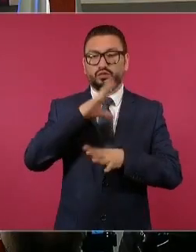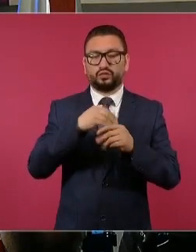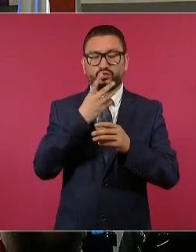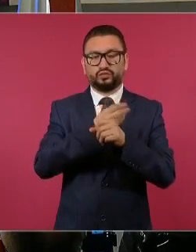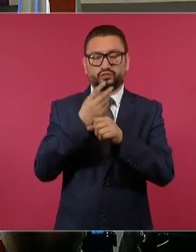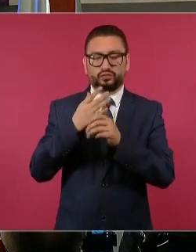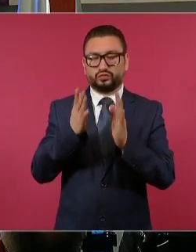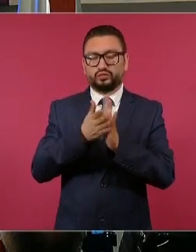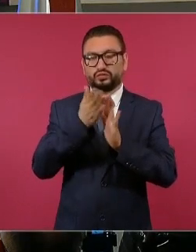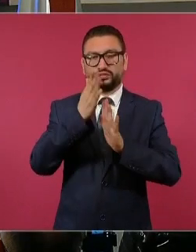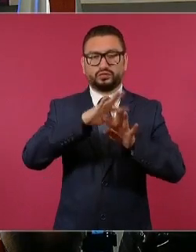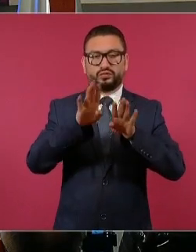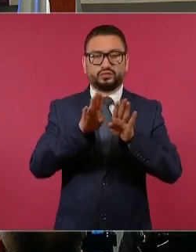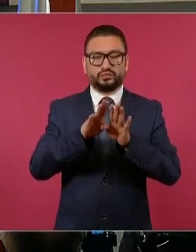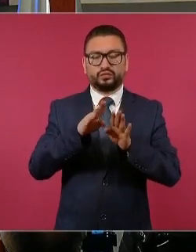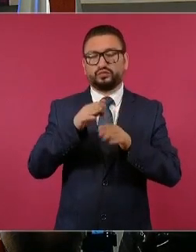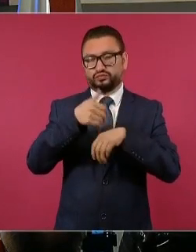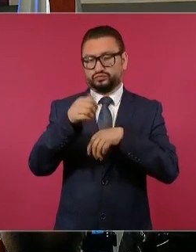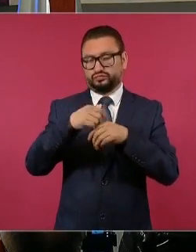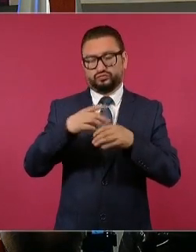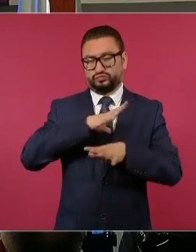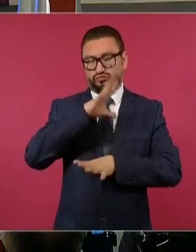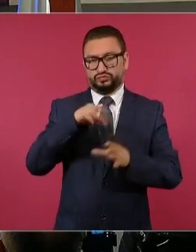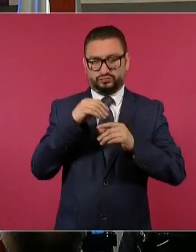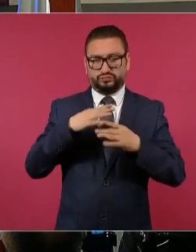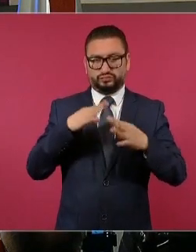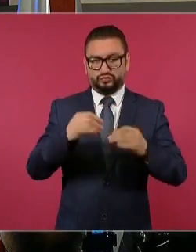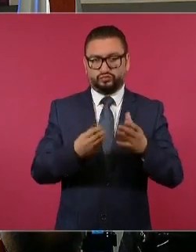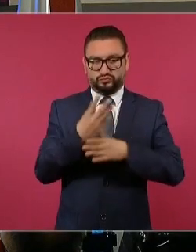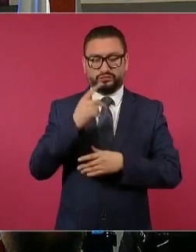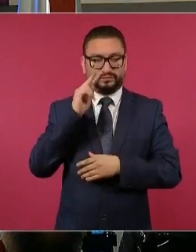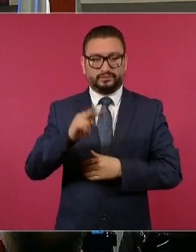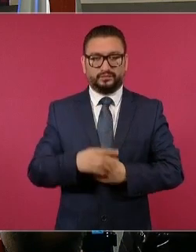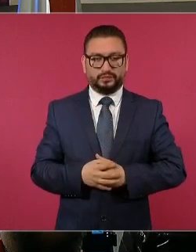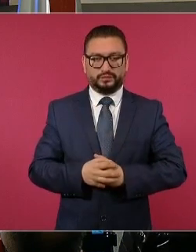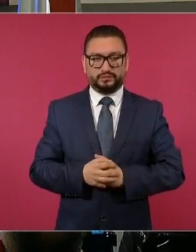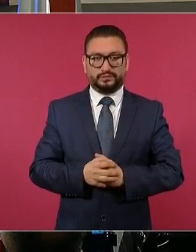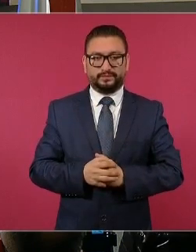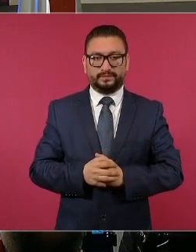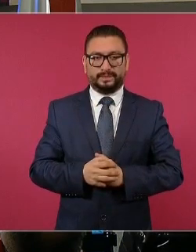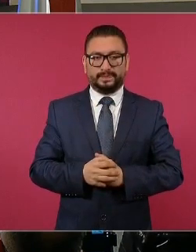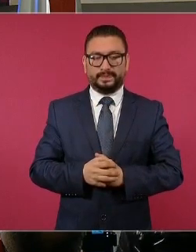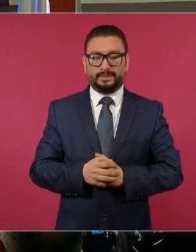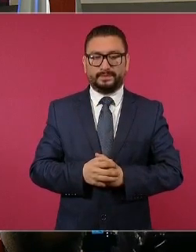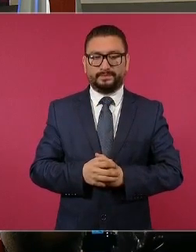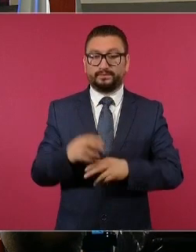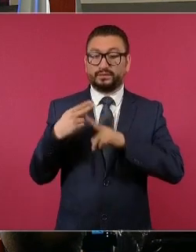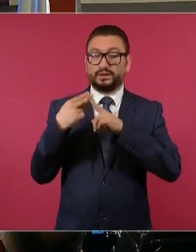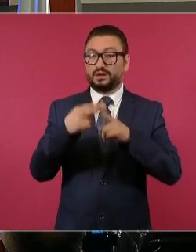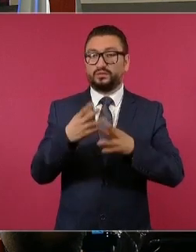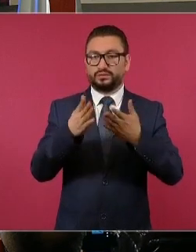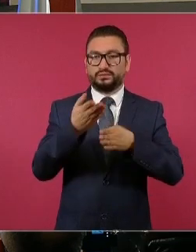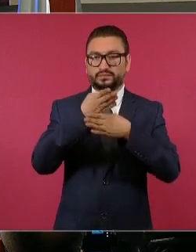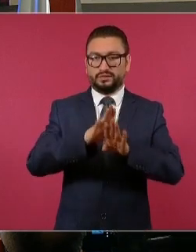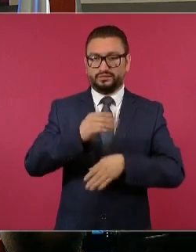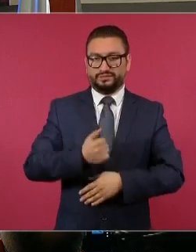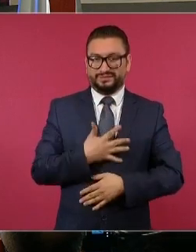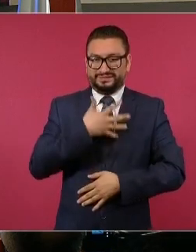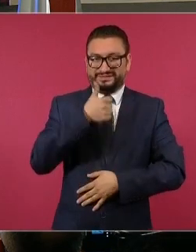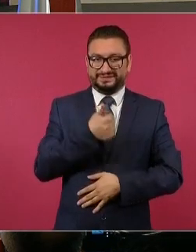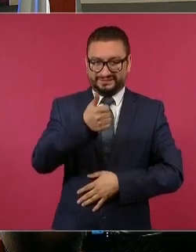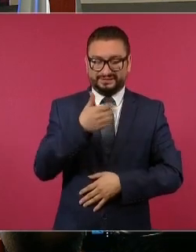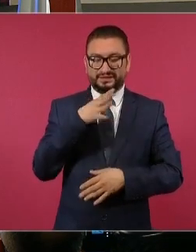y pusimos en operación un gran número de sucursales. La siguiente, por favor. Al día de hoy, el Banco del Bienestar cuenta